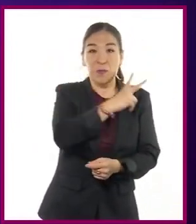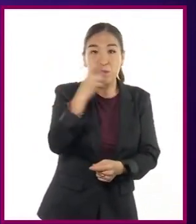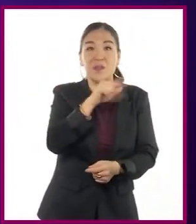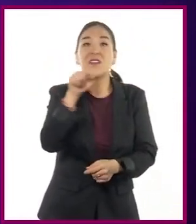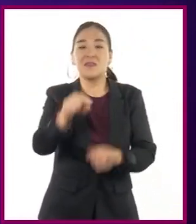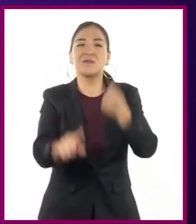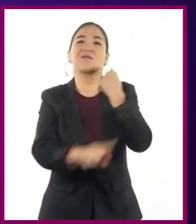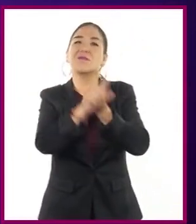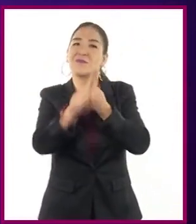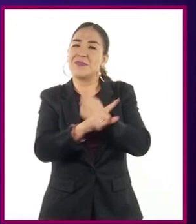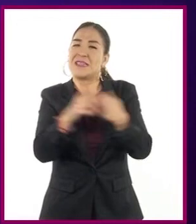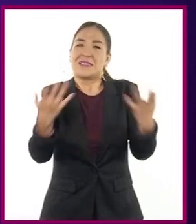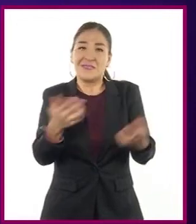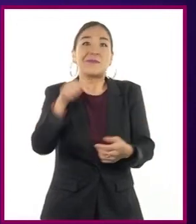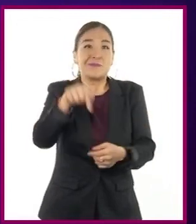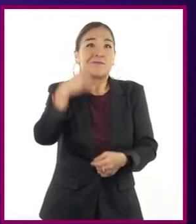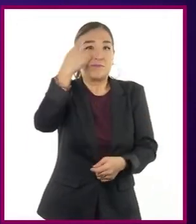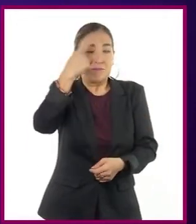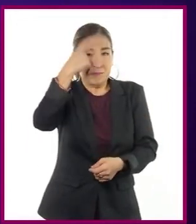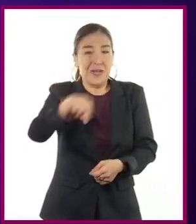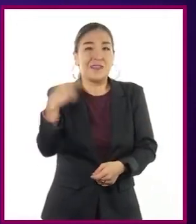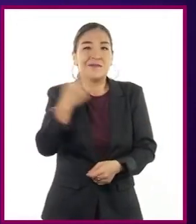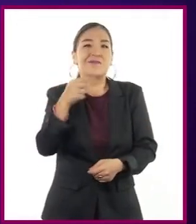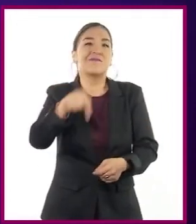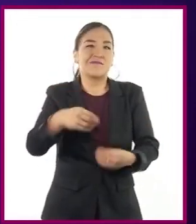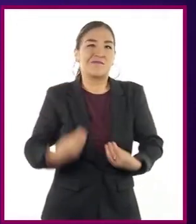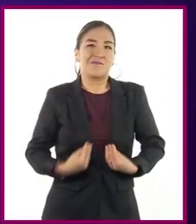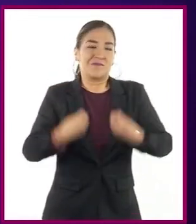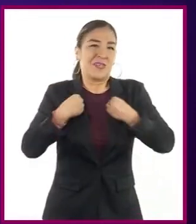elementos fundamentales para la vida.